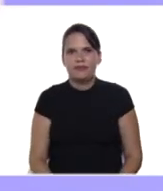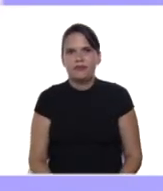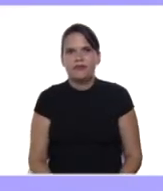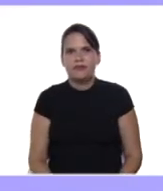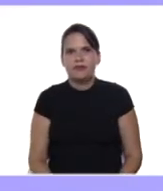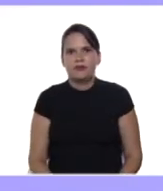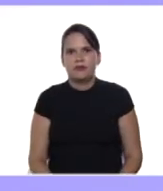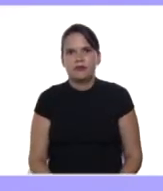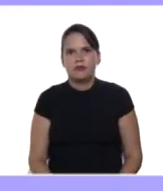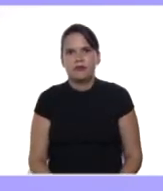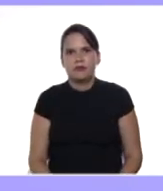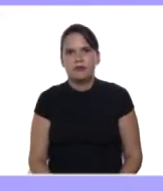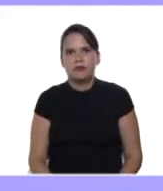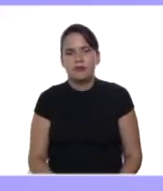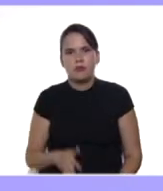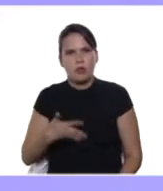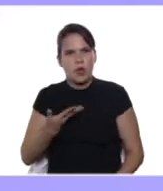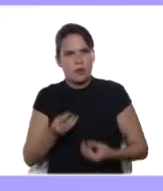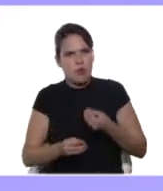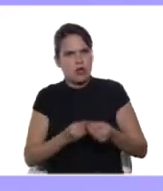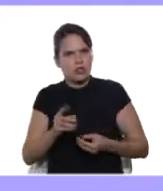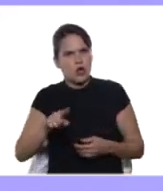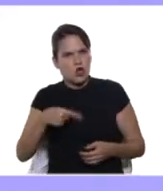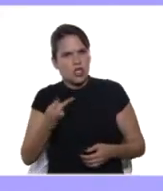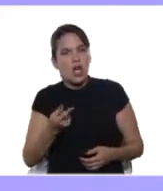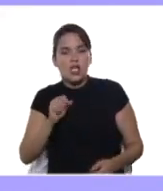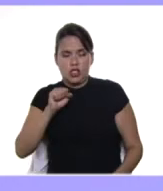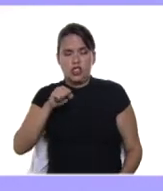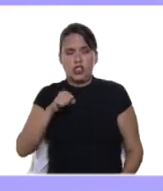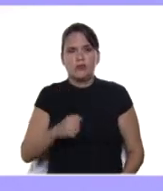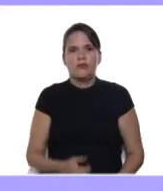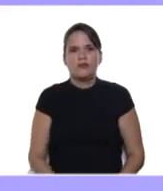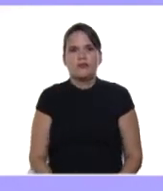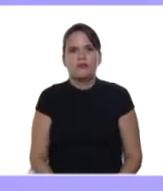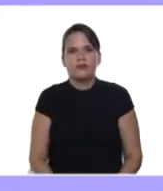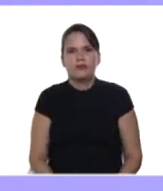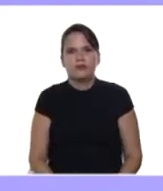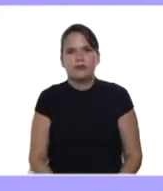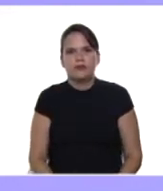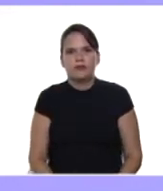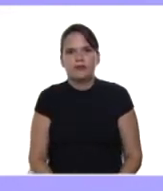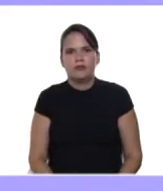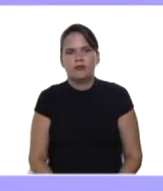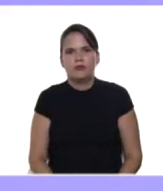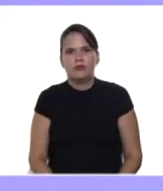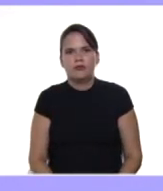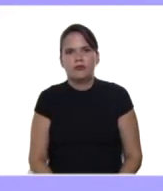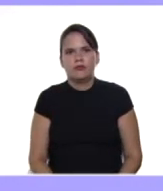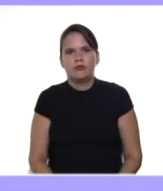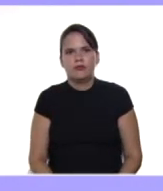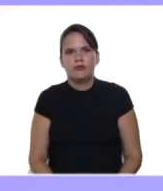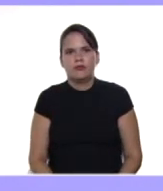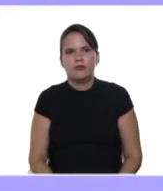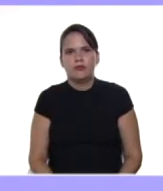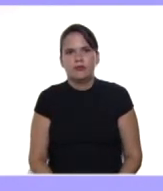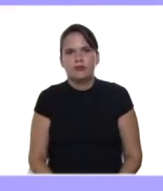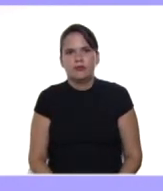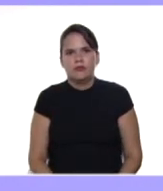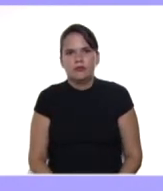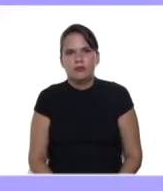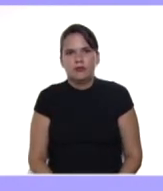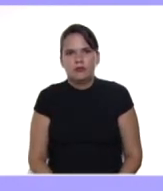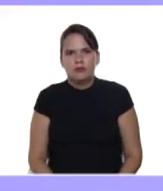Muy bien. ¿Podemos trazar otra diagonal? Sí, este vértice con este que está acá.